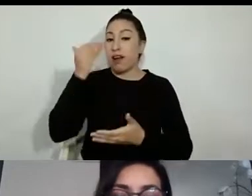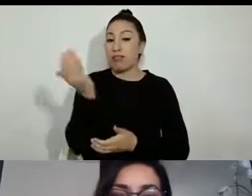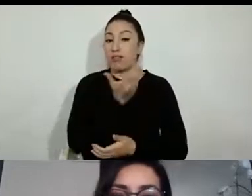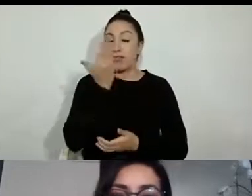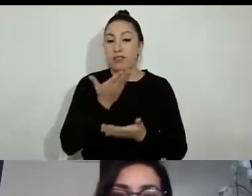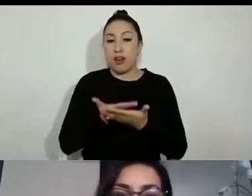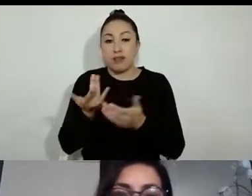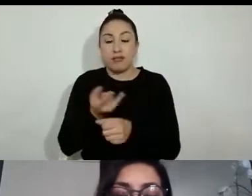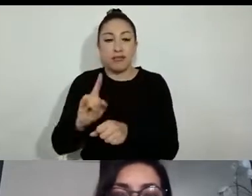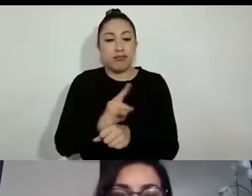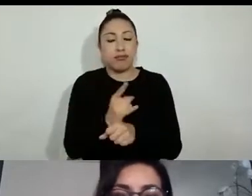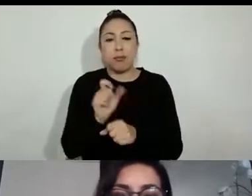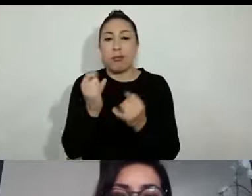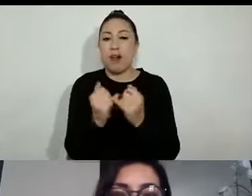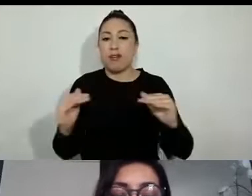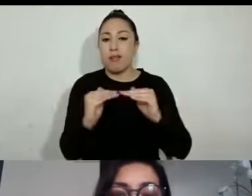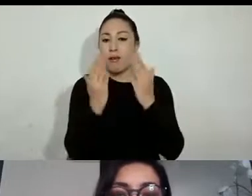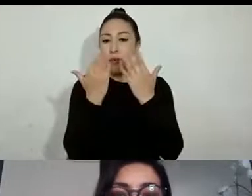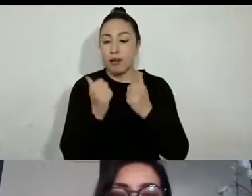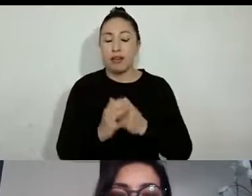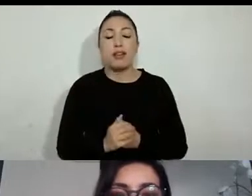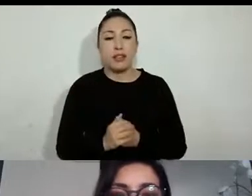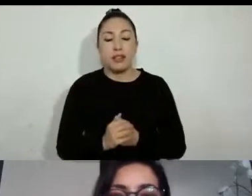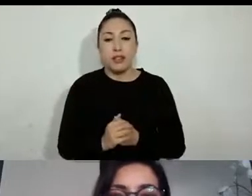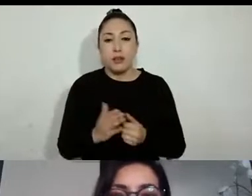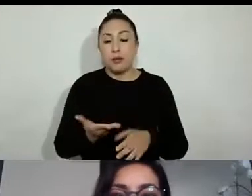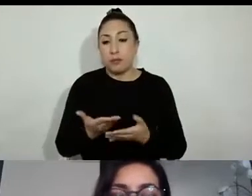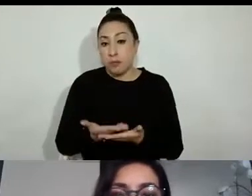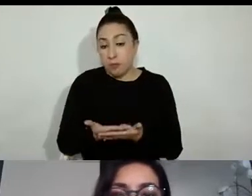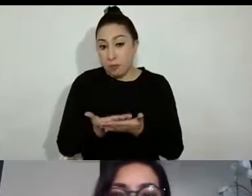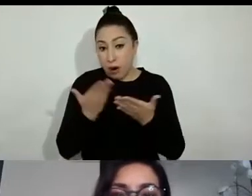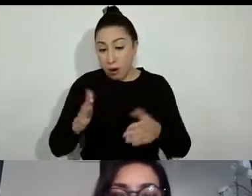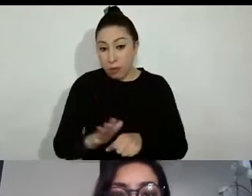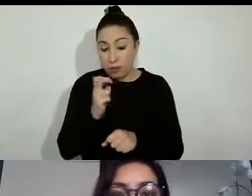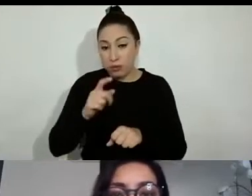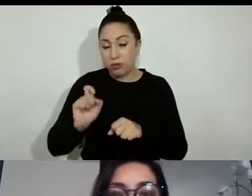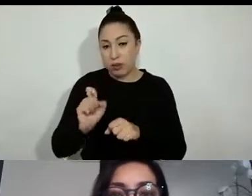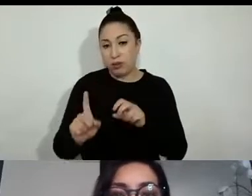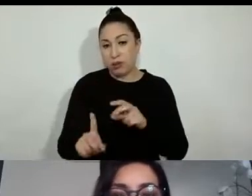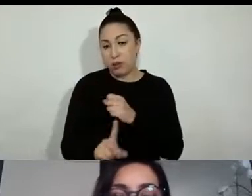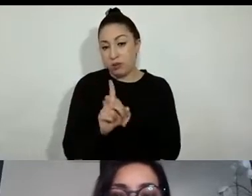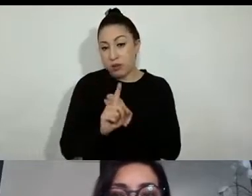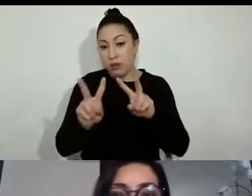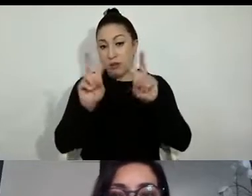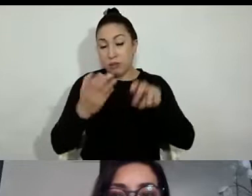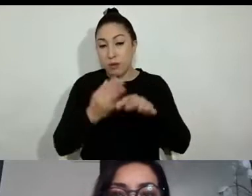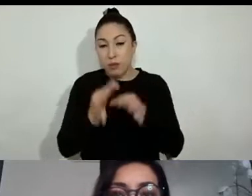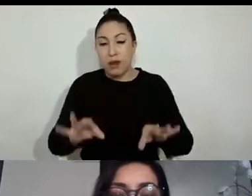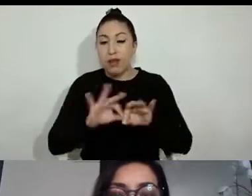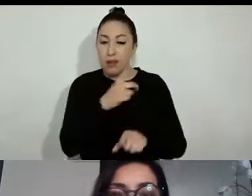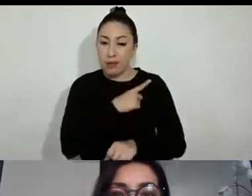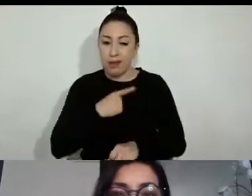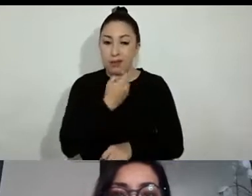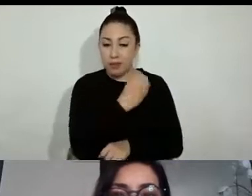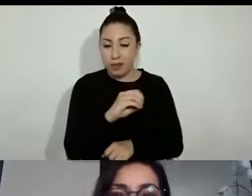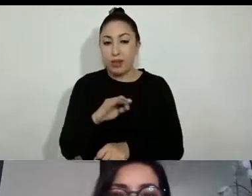la protagonista. Por ello, uno de los temas primordiales es seguir trabajando día a día para garantizar el respeto, la protección y el